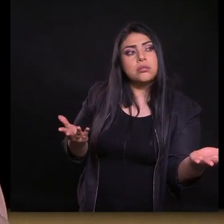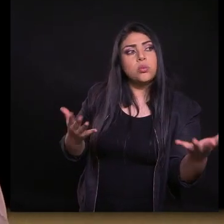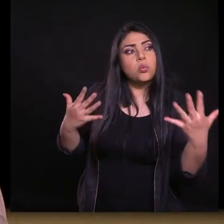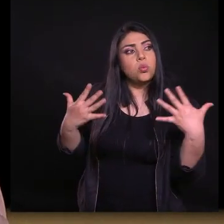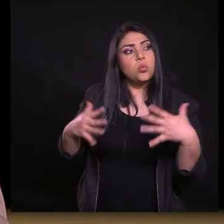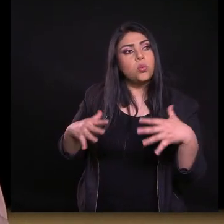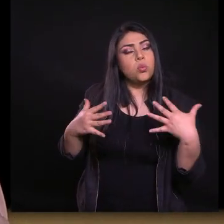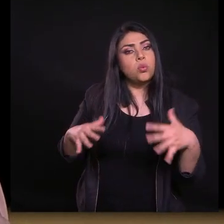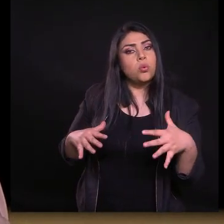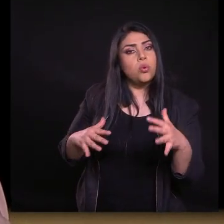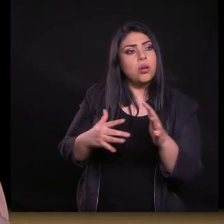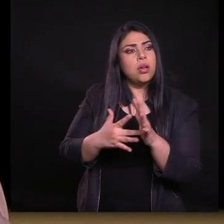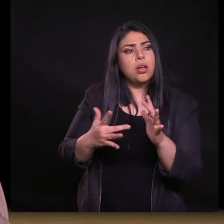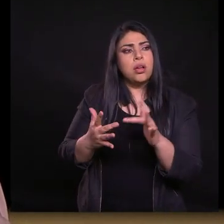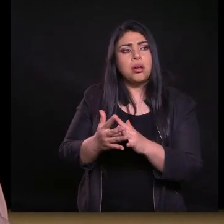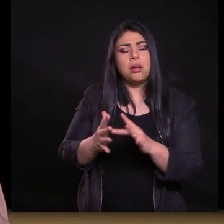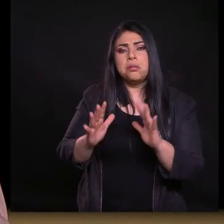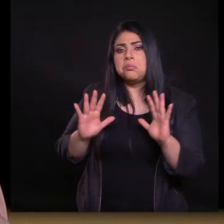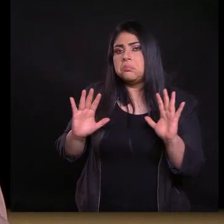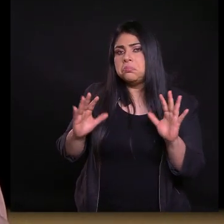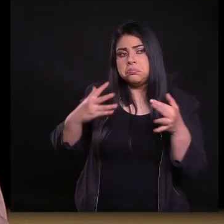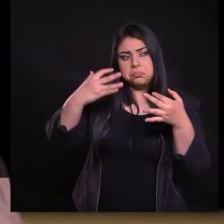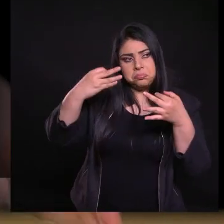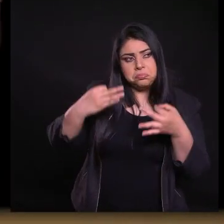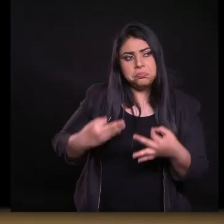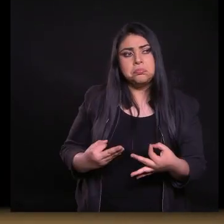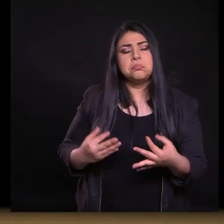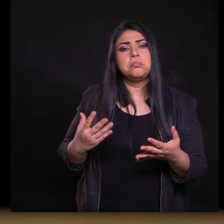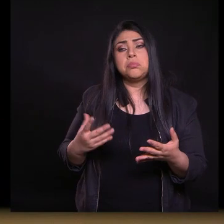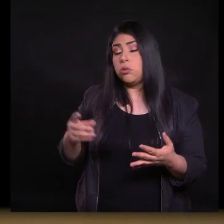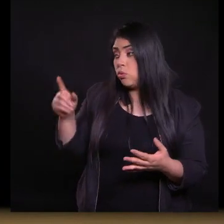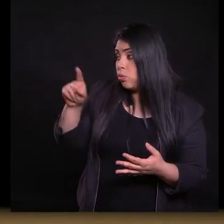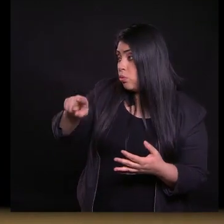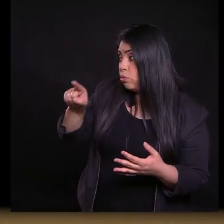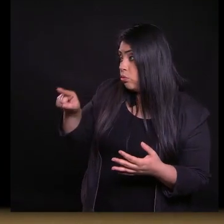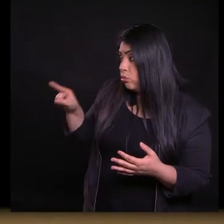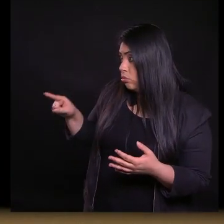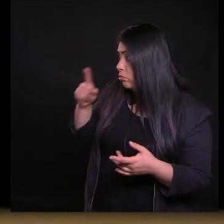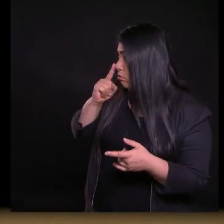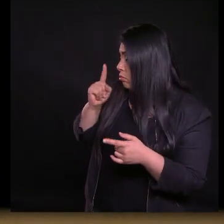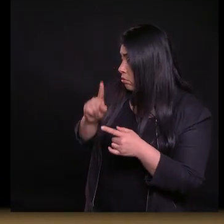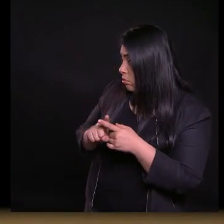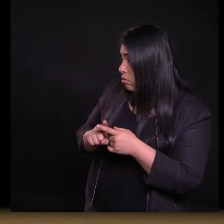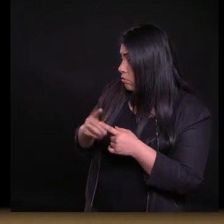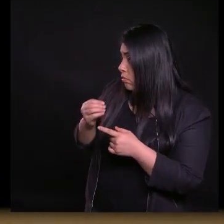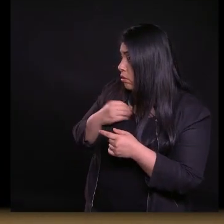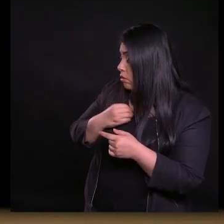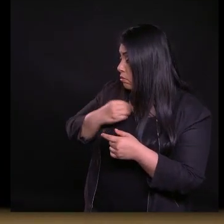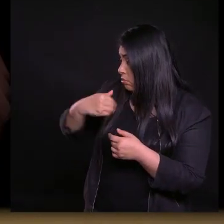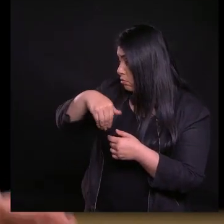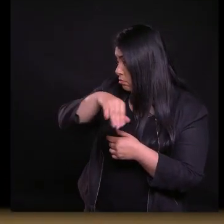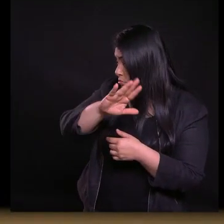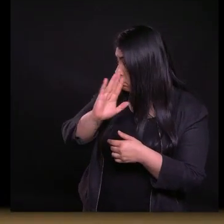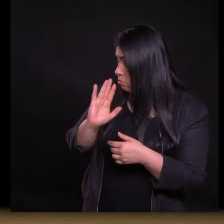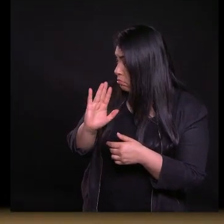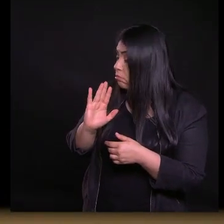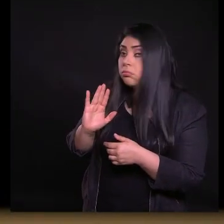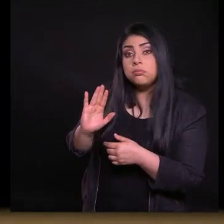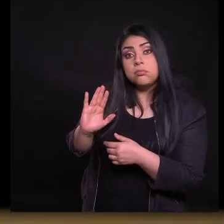jesús no se complica quienes ustedes también se sienten ofendidos con lo que les he dicho